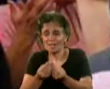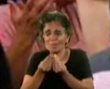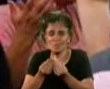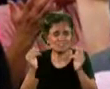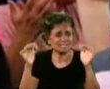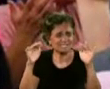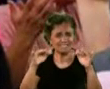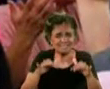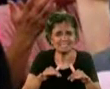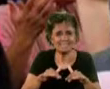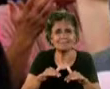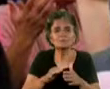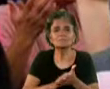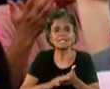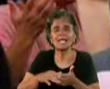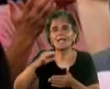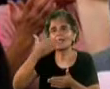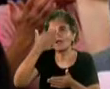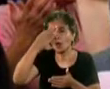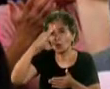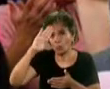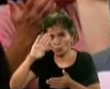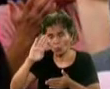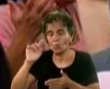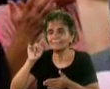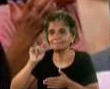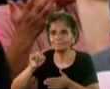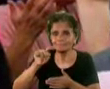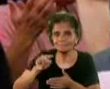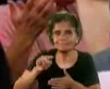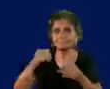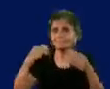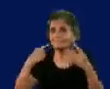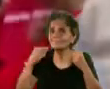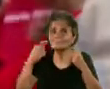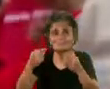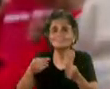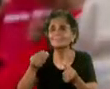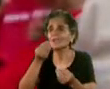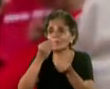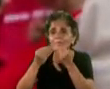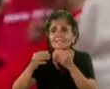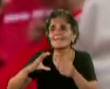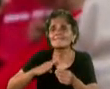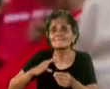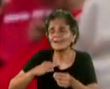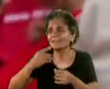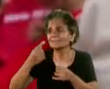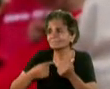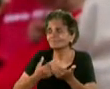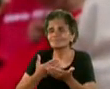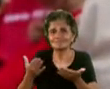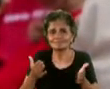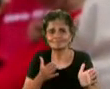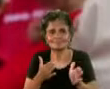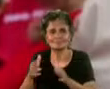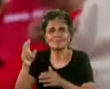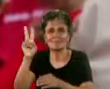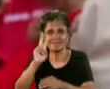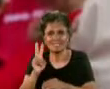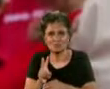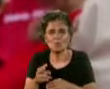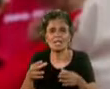cortes de luz en Santiago de Cuba, segunda ciudad más importante de la isla. Venezuela, el Partido Socialista